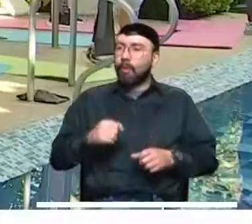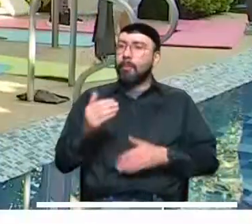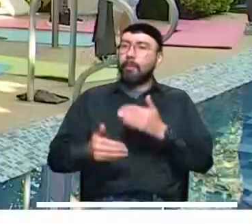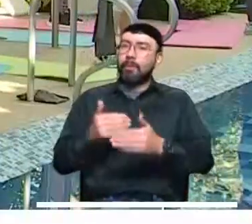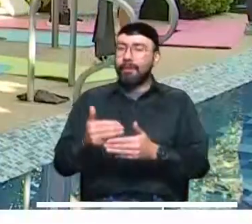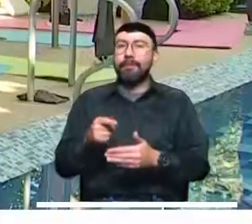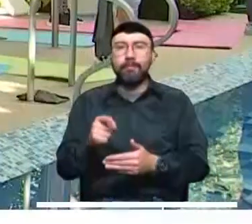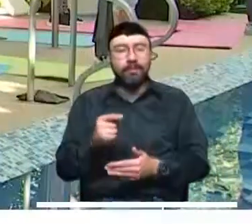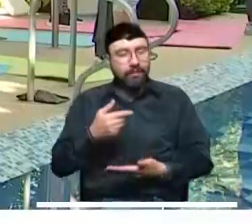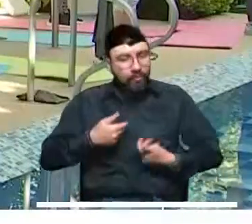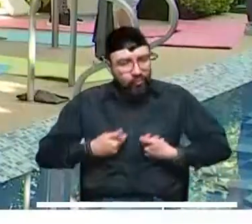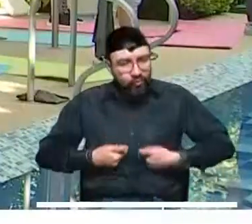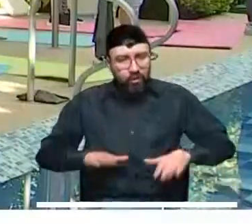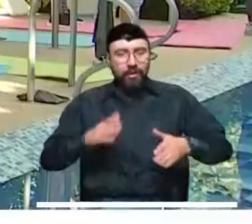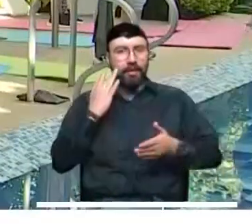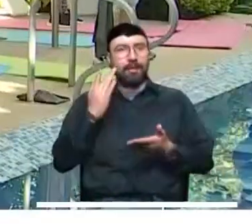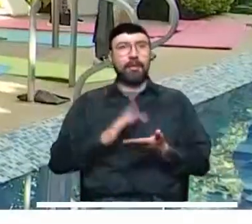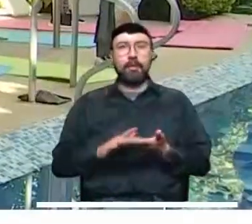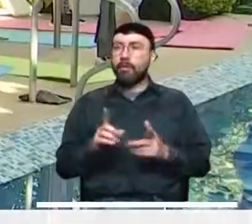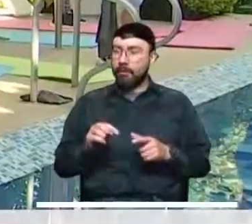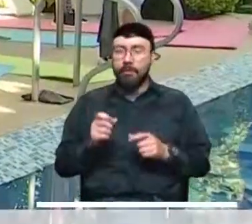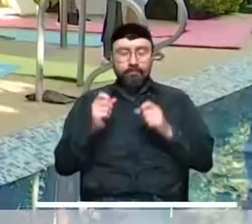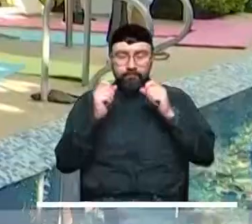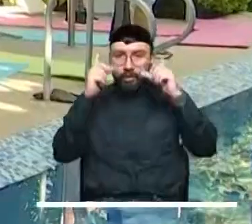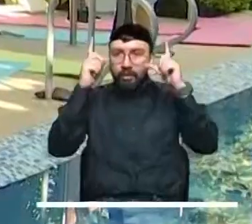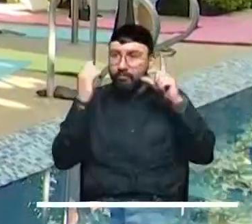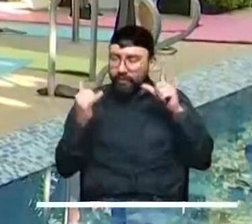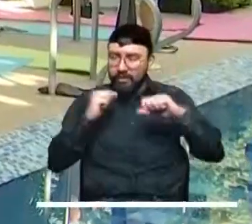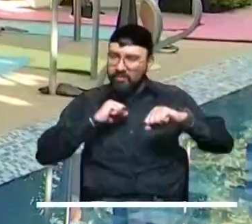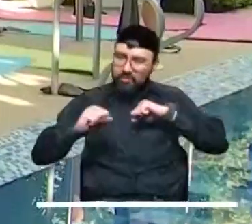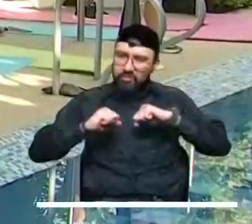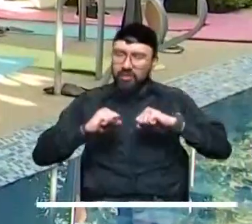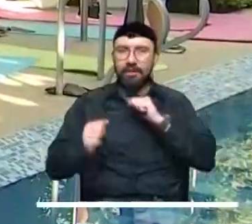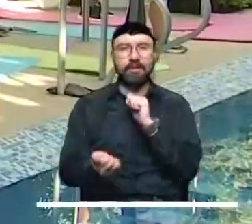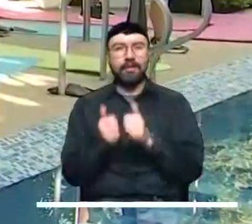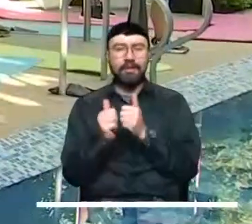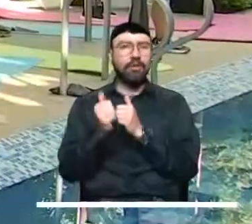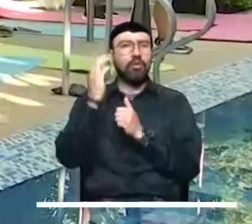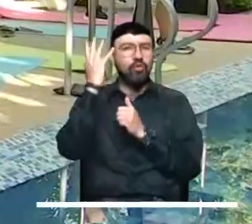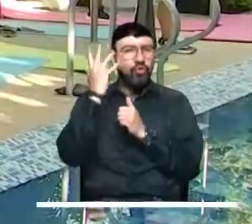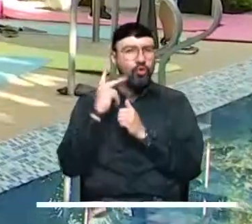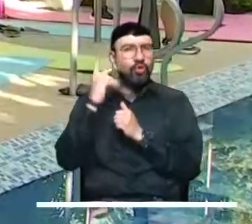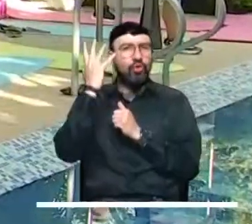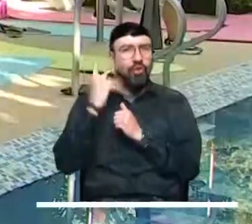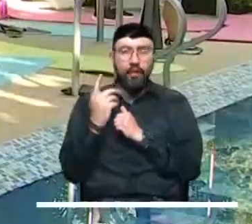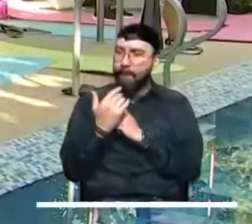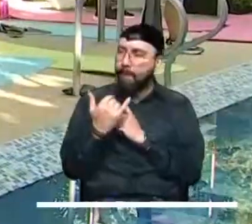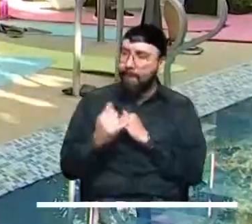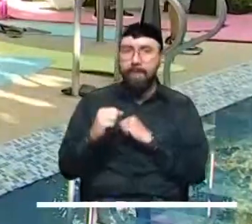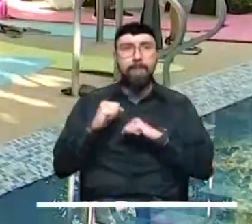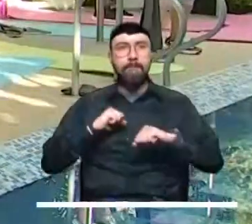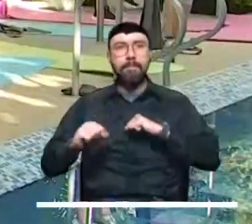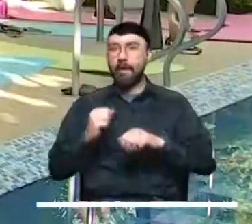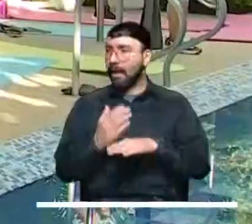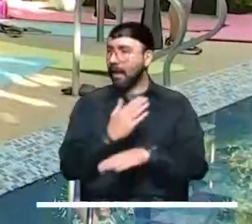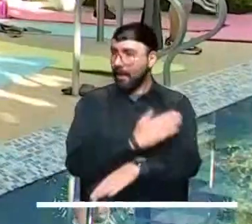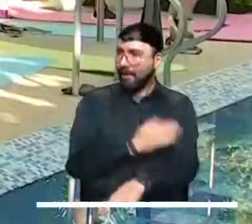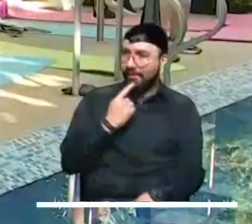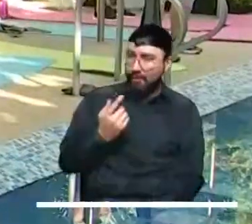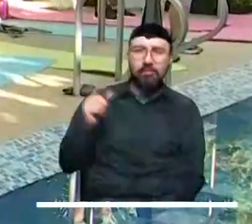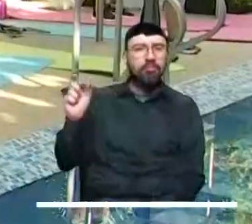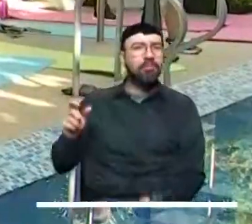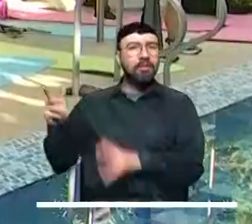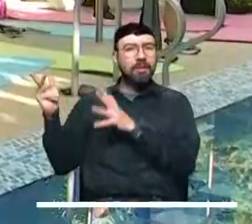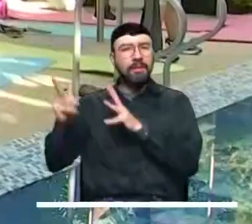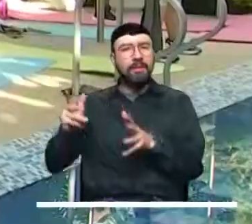de desintoxicación que además activamos al realizar actividad física diaria, una actividad física que, como ya se ha dicho, es dirigida